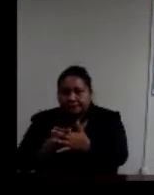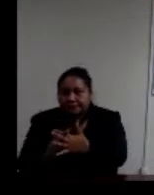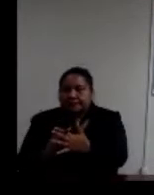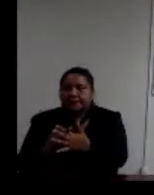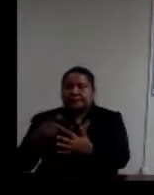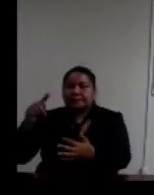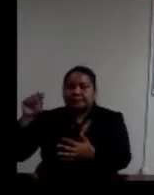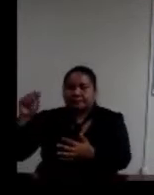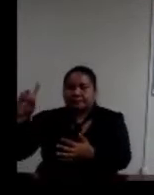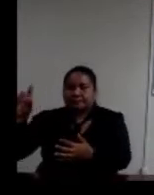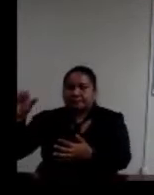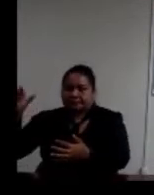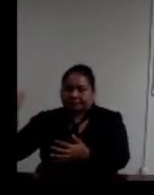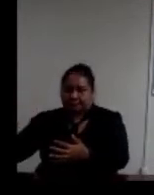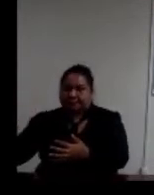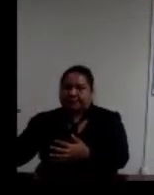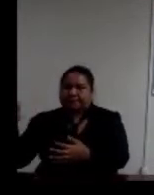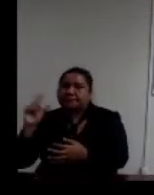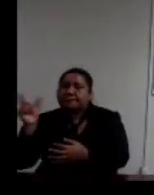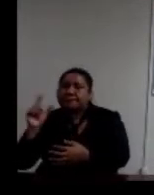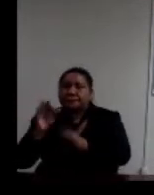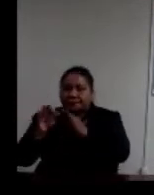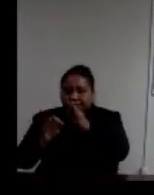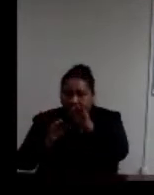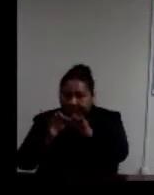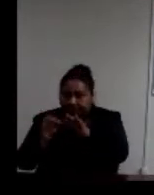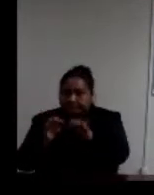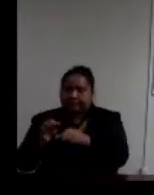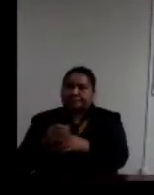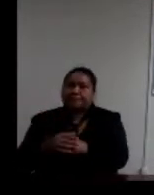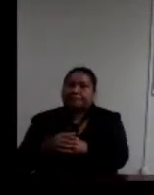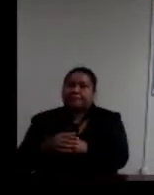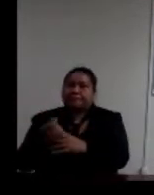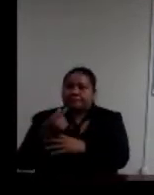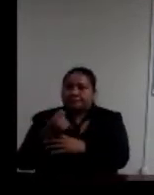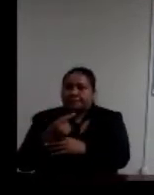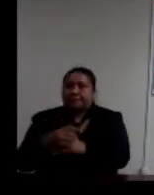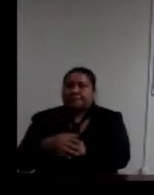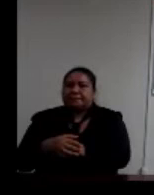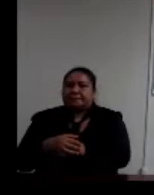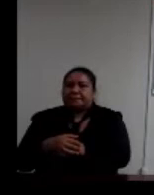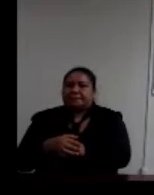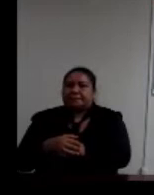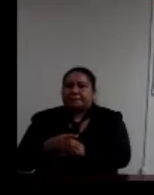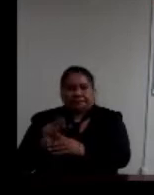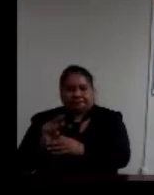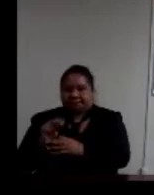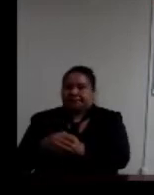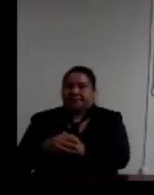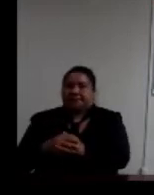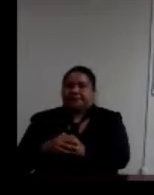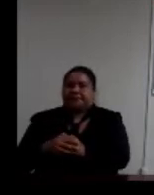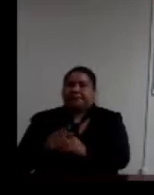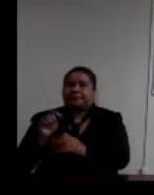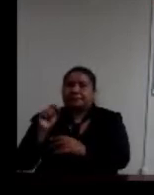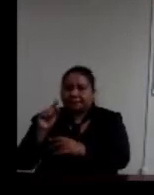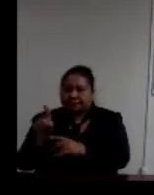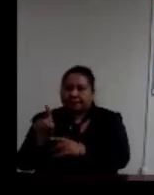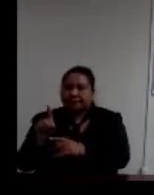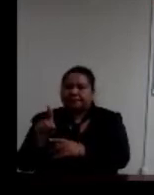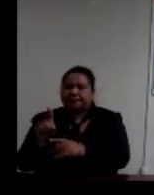manejo temprano, cuando hablo de tratamiento, me refiero no a tratamiento farmacológico en sí, sino